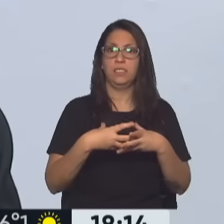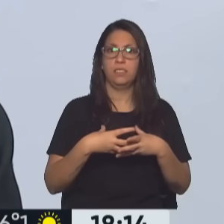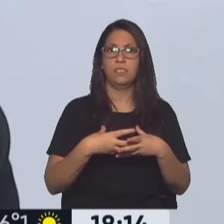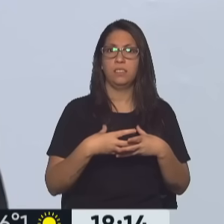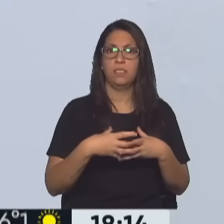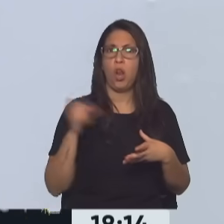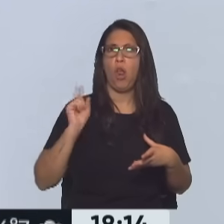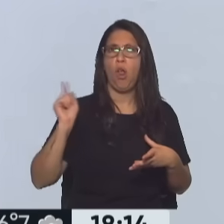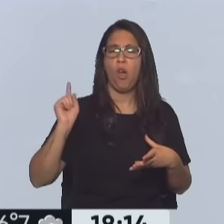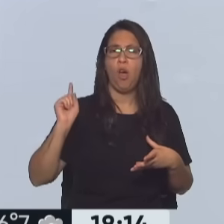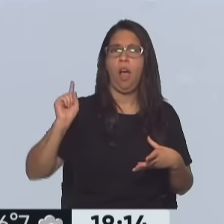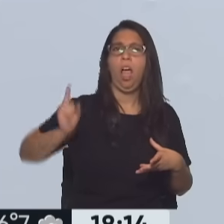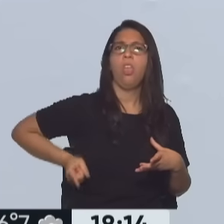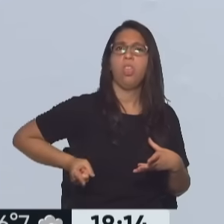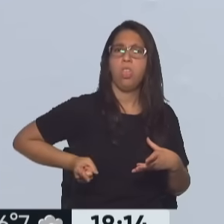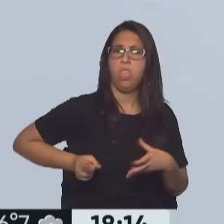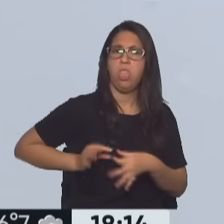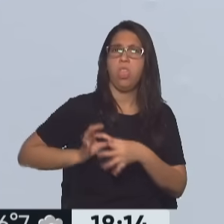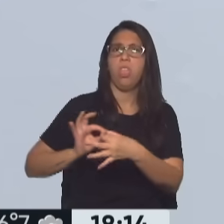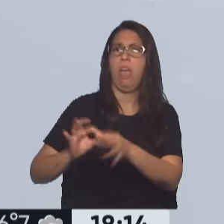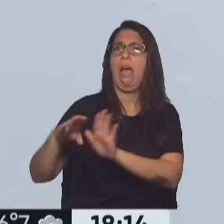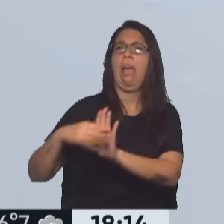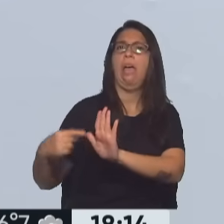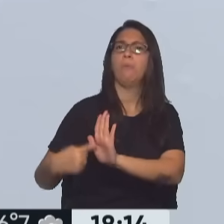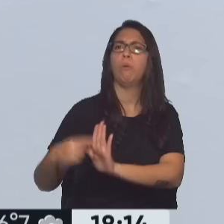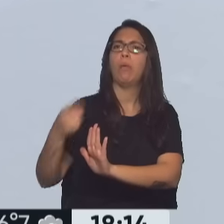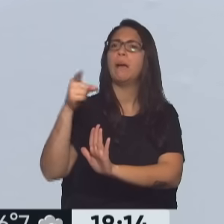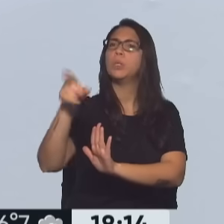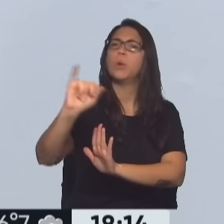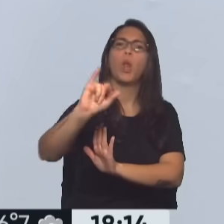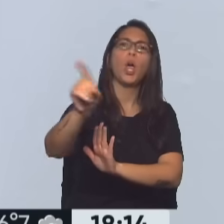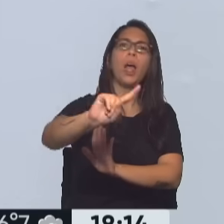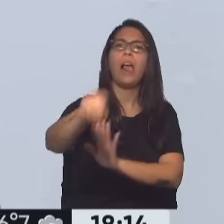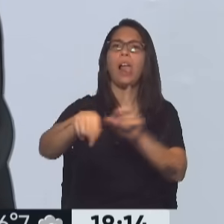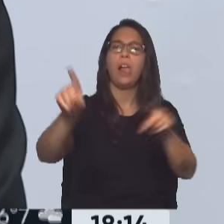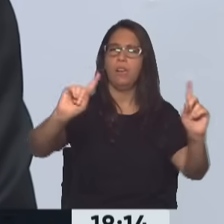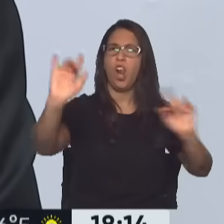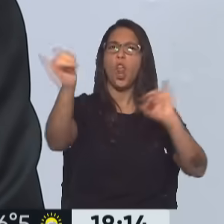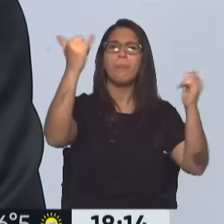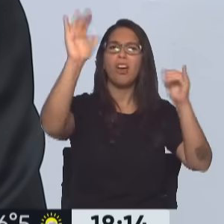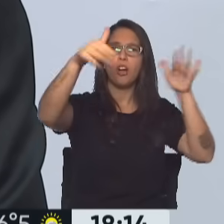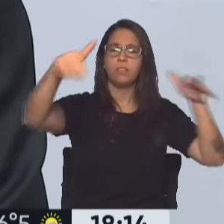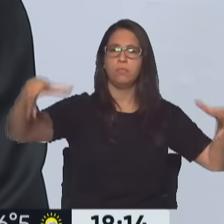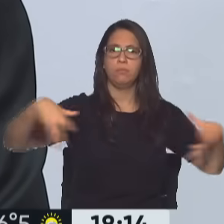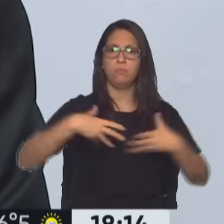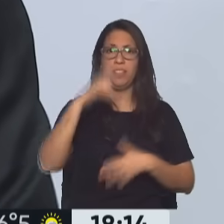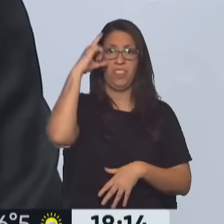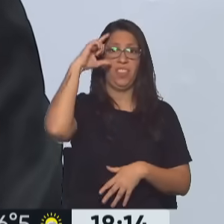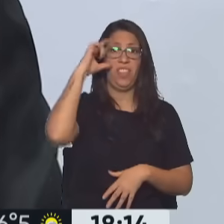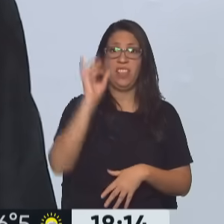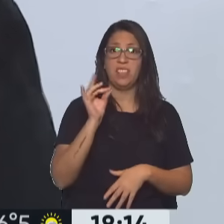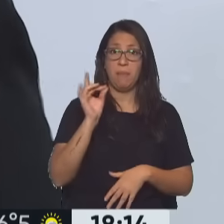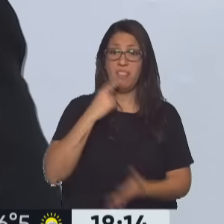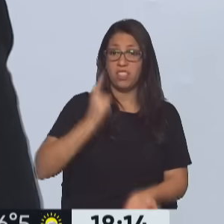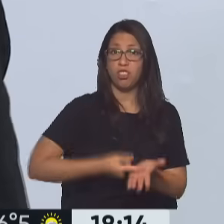de ninguna condición o cuestionamiento político. Porque además el 10 de diciembre el que toma las decisiones soy yo.